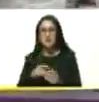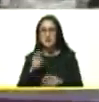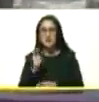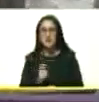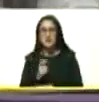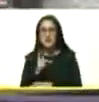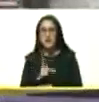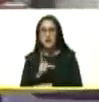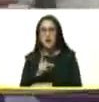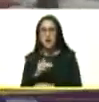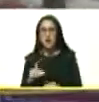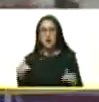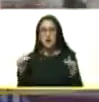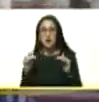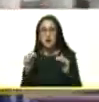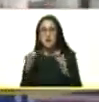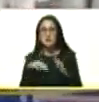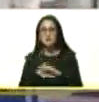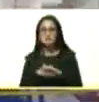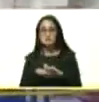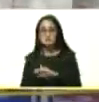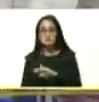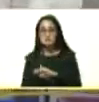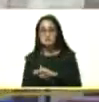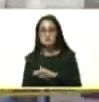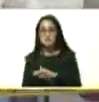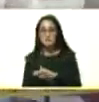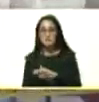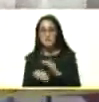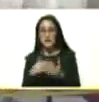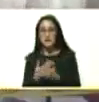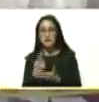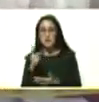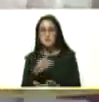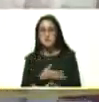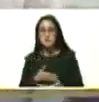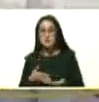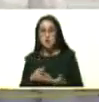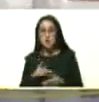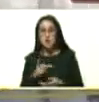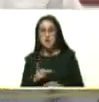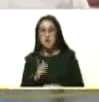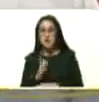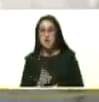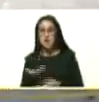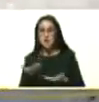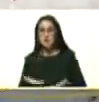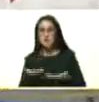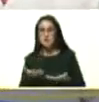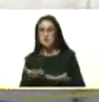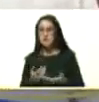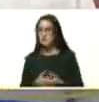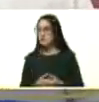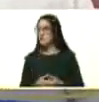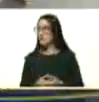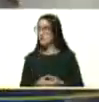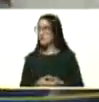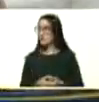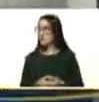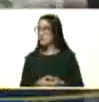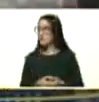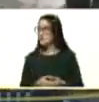kilos y una capacidad de almacenamiento de hasta 1.000.000 de kilogramos de especies